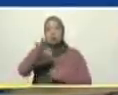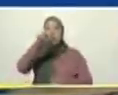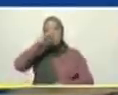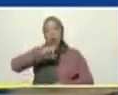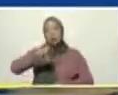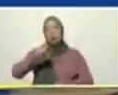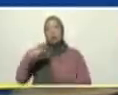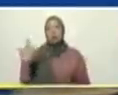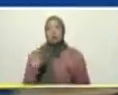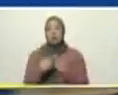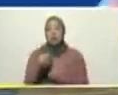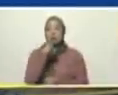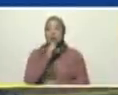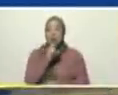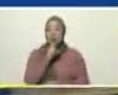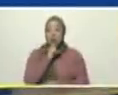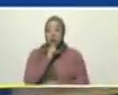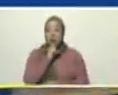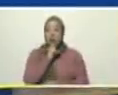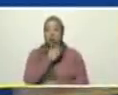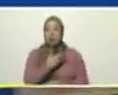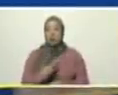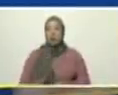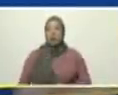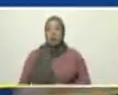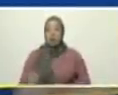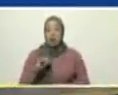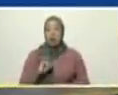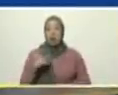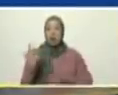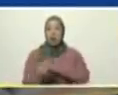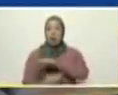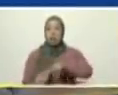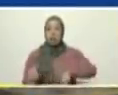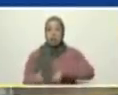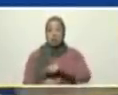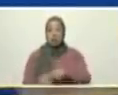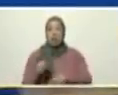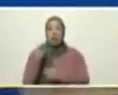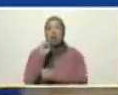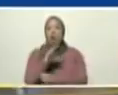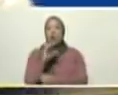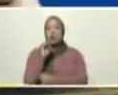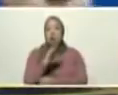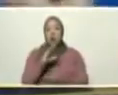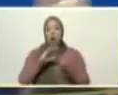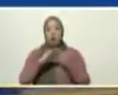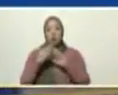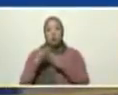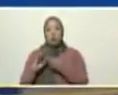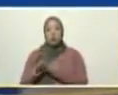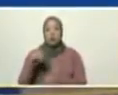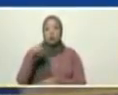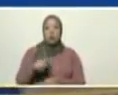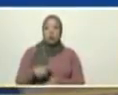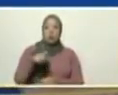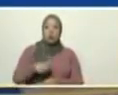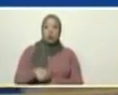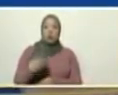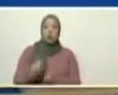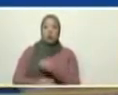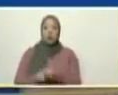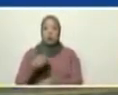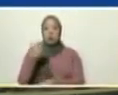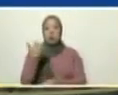etapa tan difícil, nos dice, presidente, qué es lo que tenemos que revolucionar en los consejos comunales y en las comunas. No es un diagnóstico burocrático el que